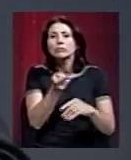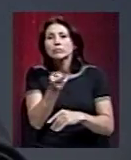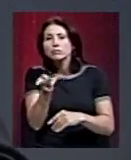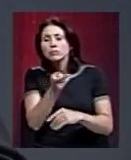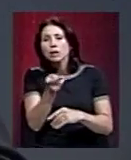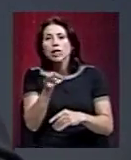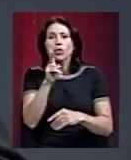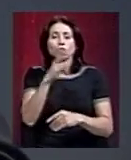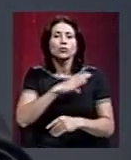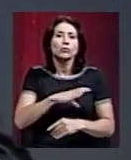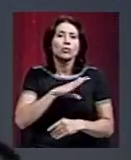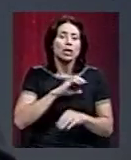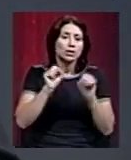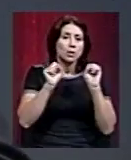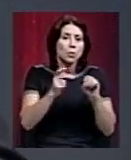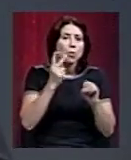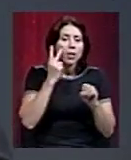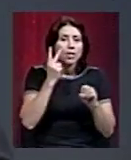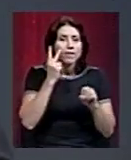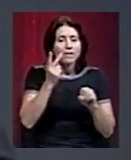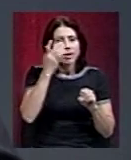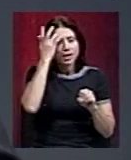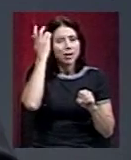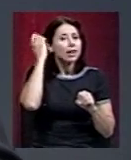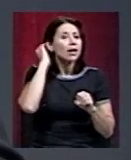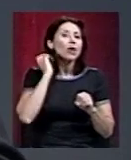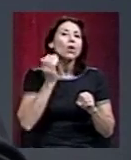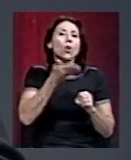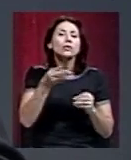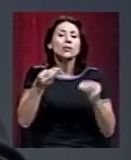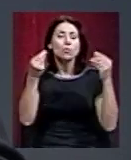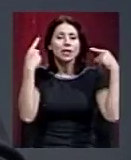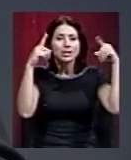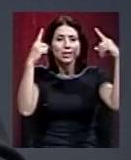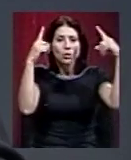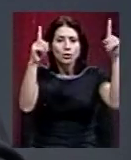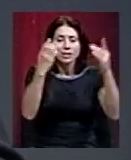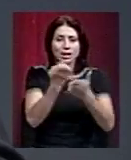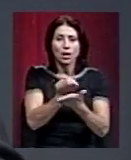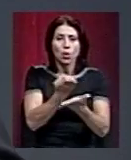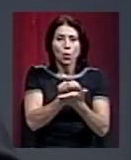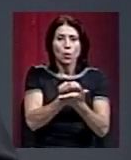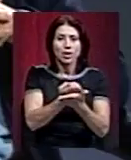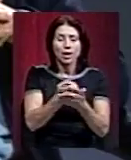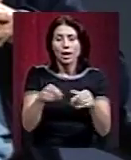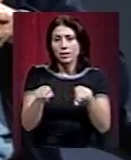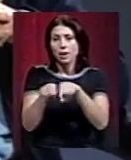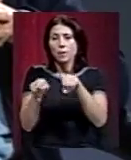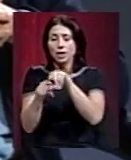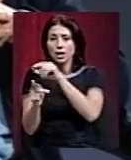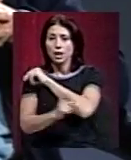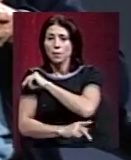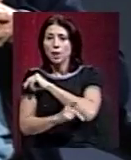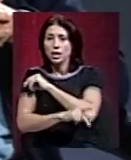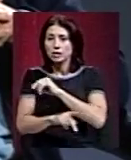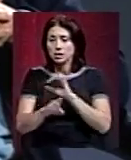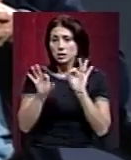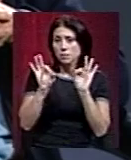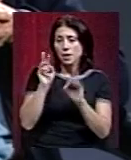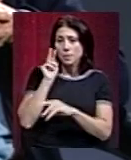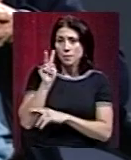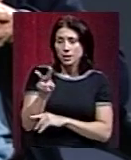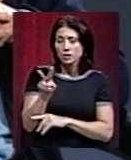mostrar macrovariables exitosas en la economía, donde el país es bien visto, entre otras cosas, por